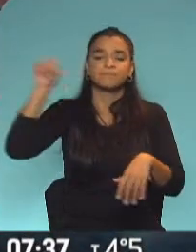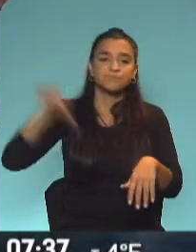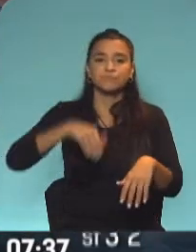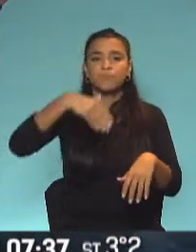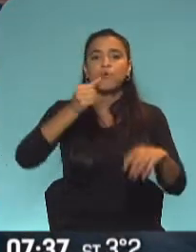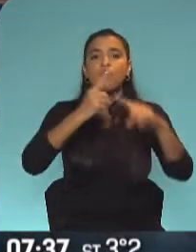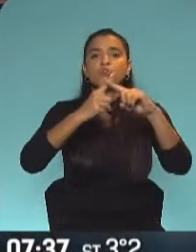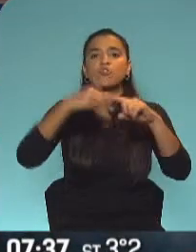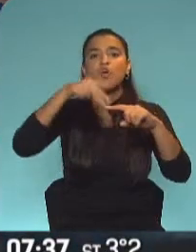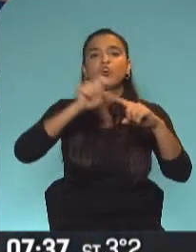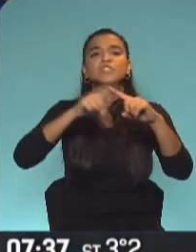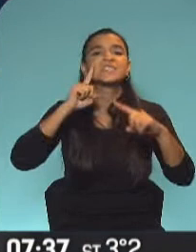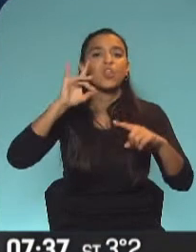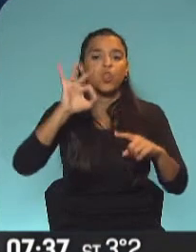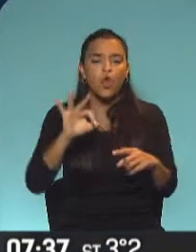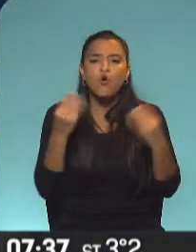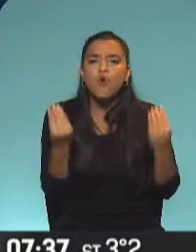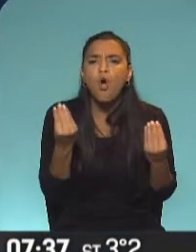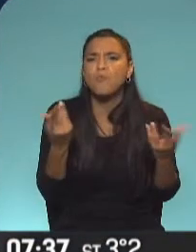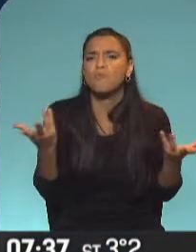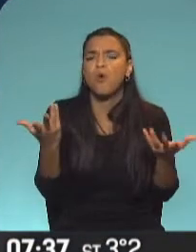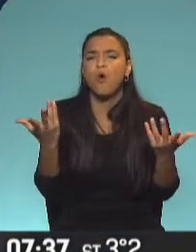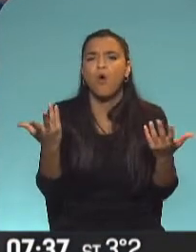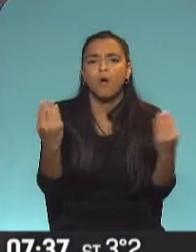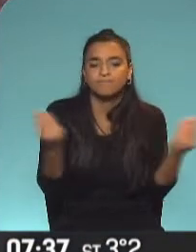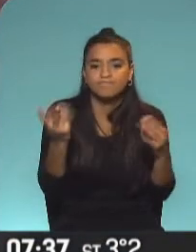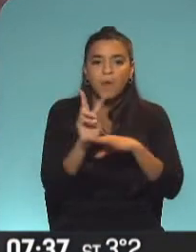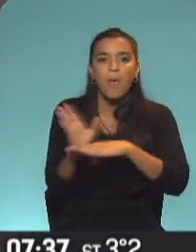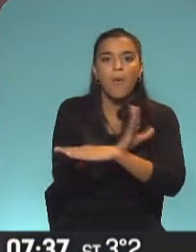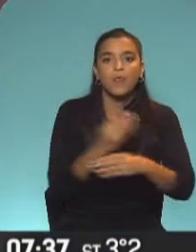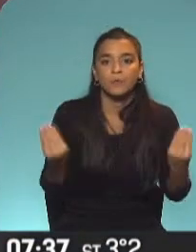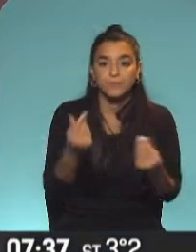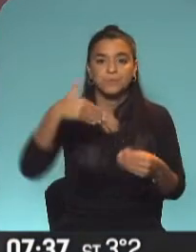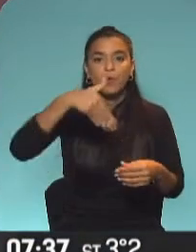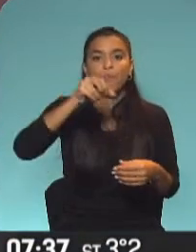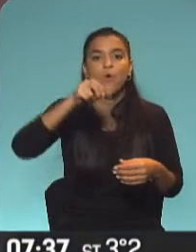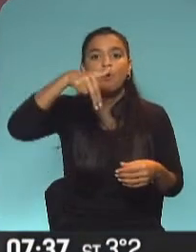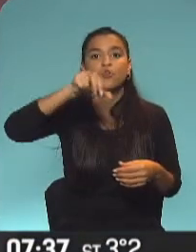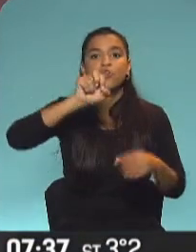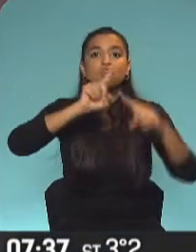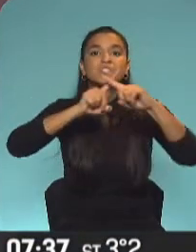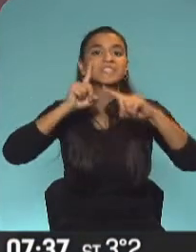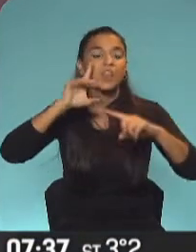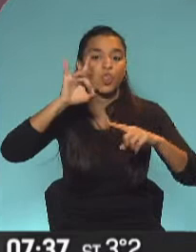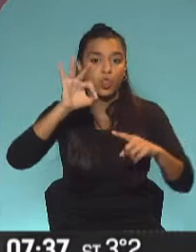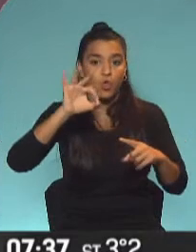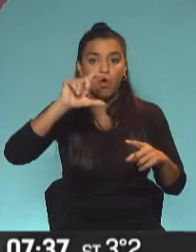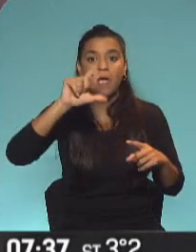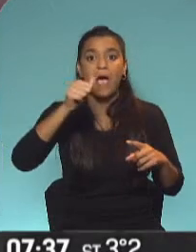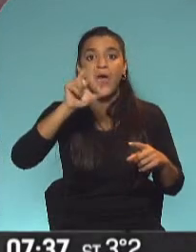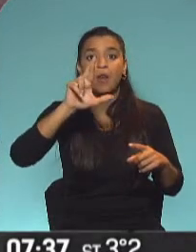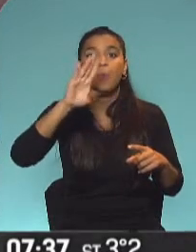monóxido de carbono, doctora. ¿Cómo evitarlo, no? Es difícil. El monóxido de carbono, digamos que es un gas